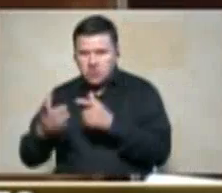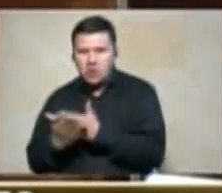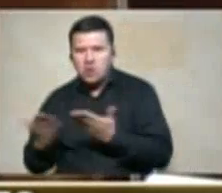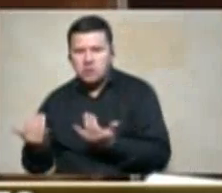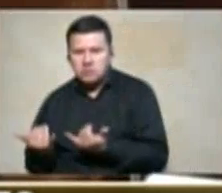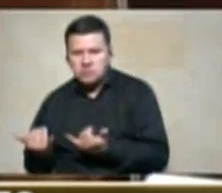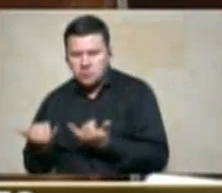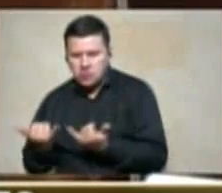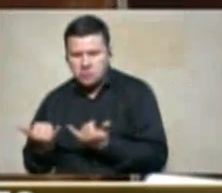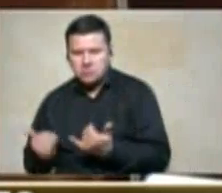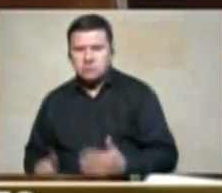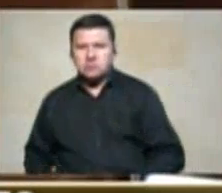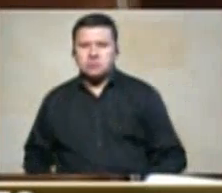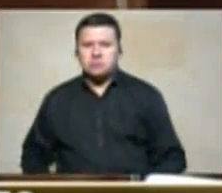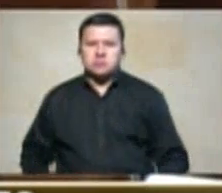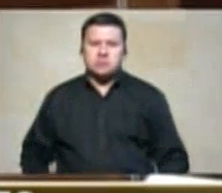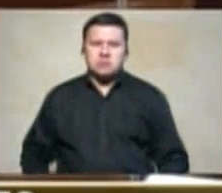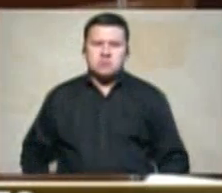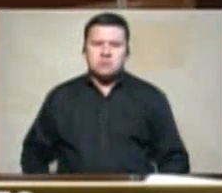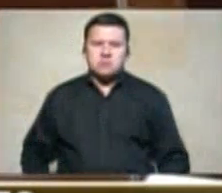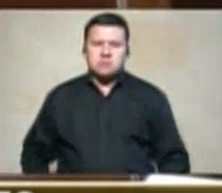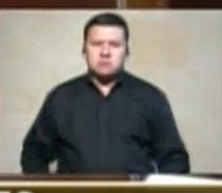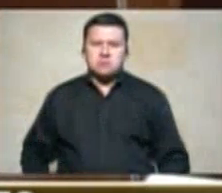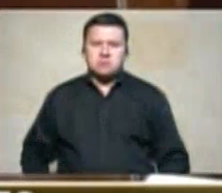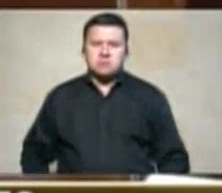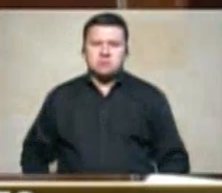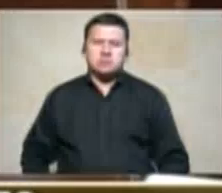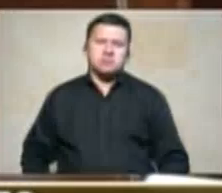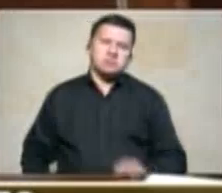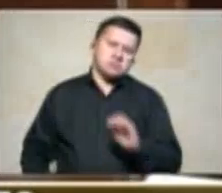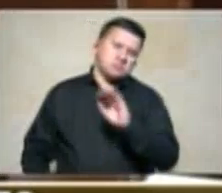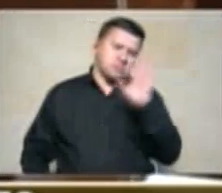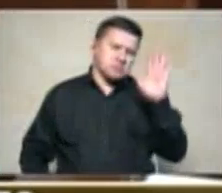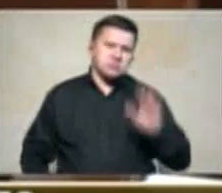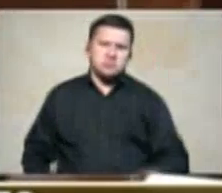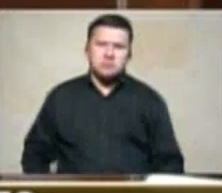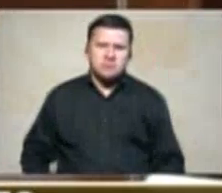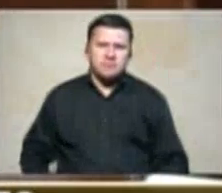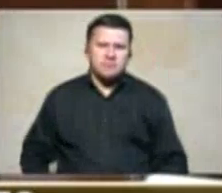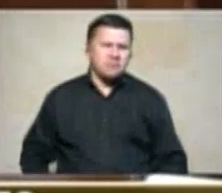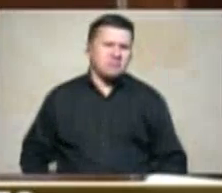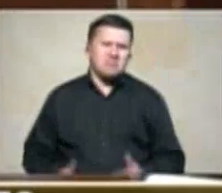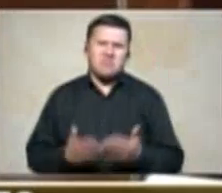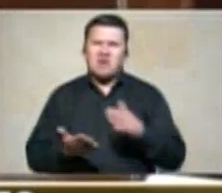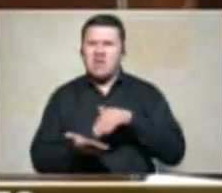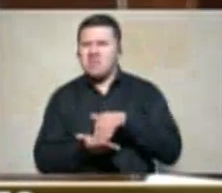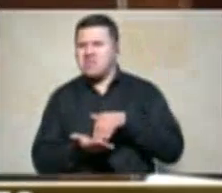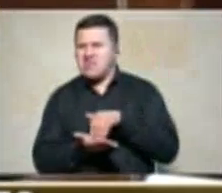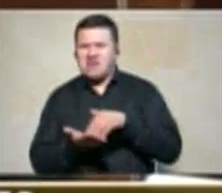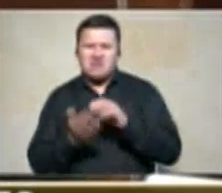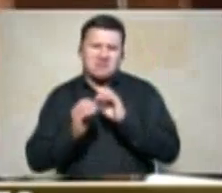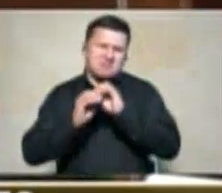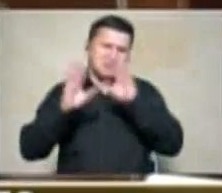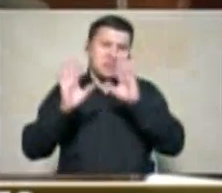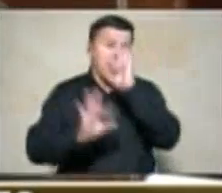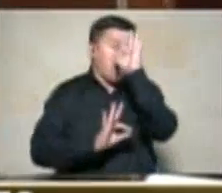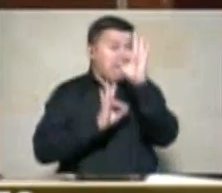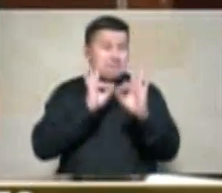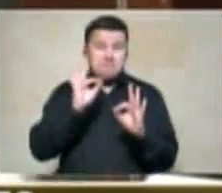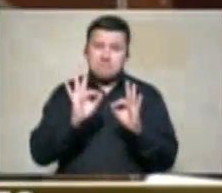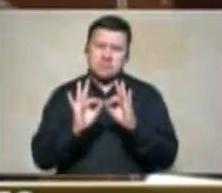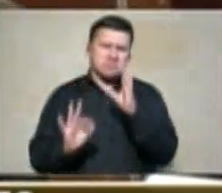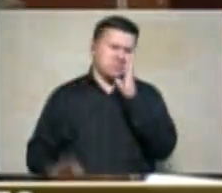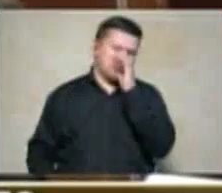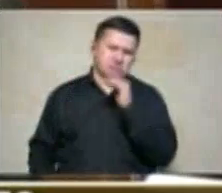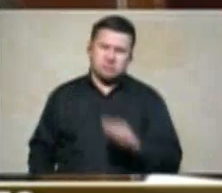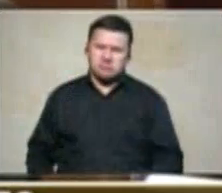Por supuesto que tiene muchas falencias, no hay nada perfecto por más que lo queramos hacer perfectible.